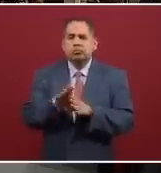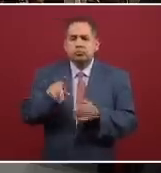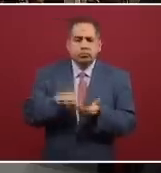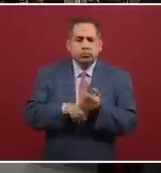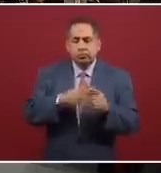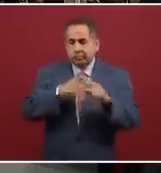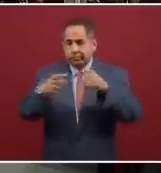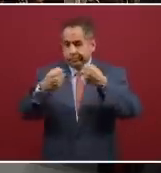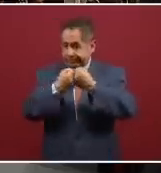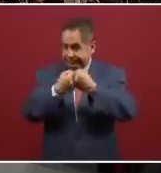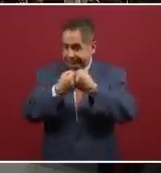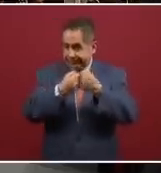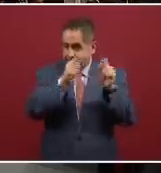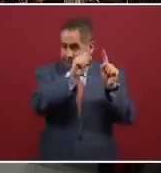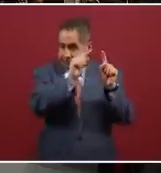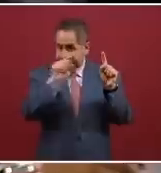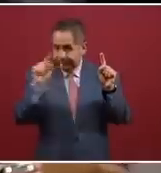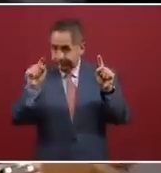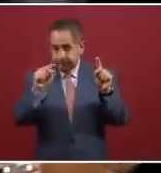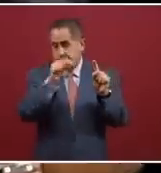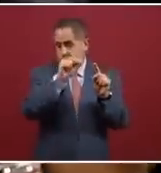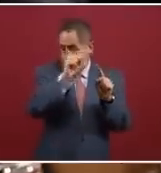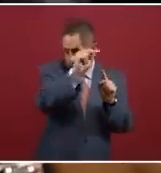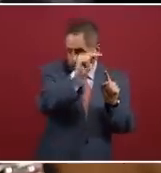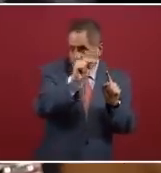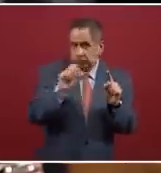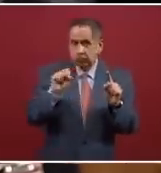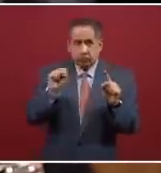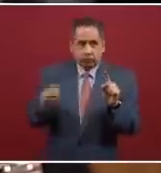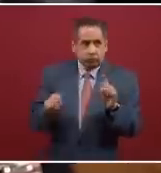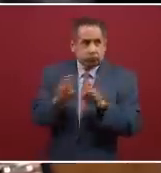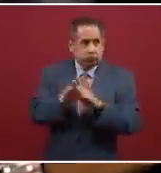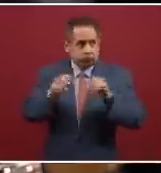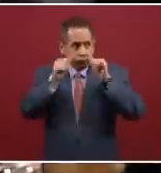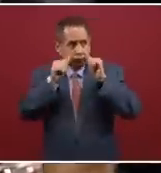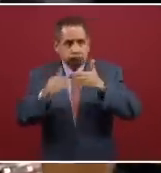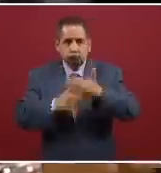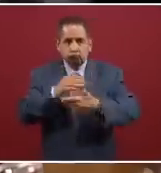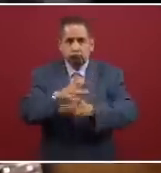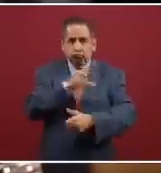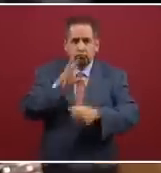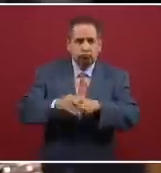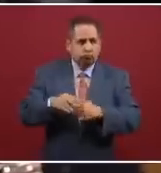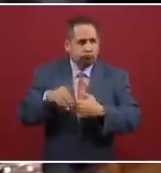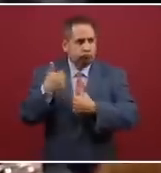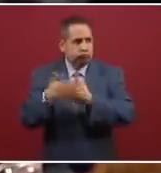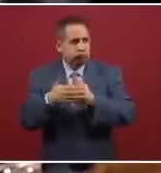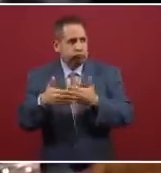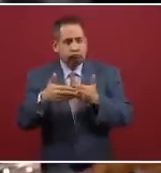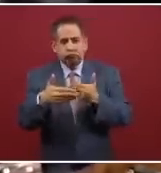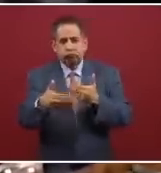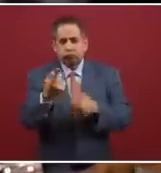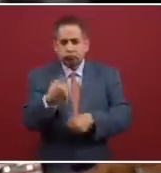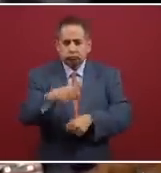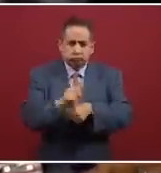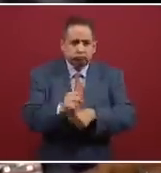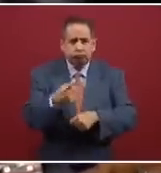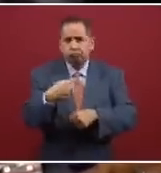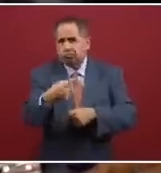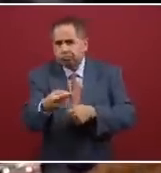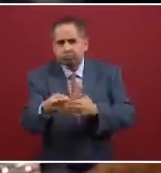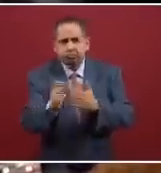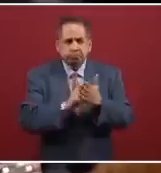fronterizas norte y sur para poder atender toda esta demanda que se prevé próximos semanas meses